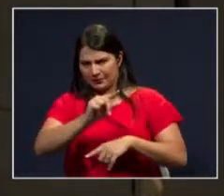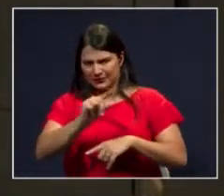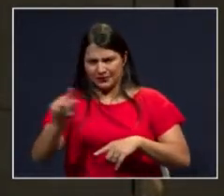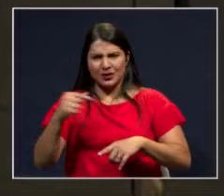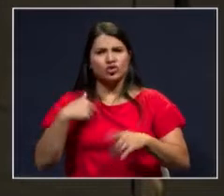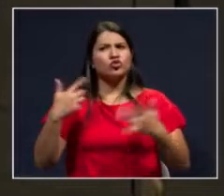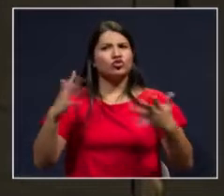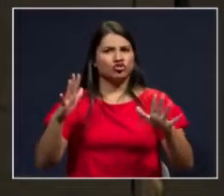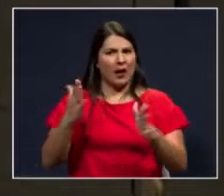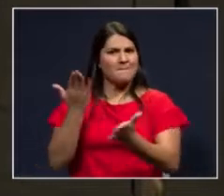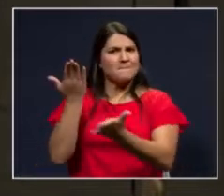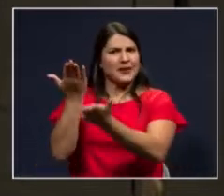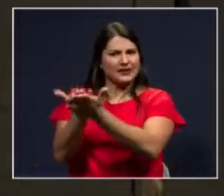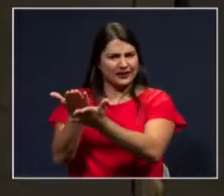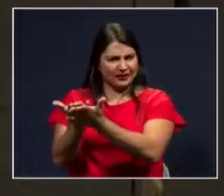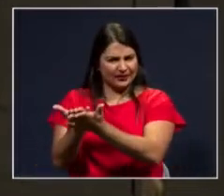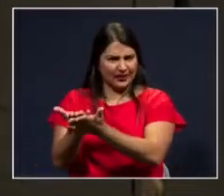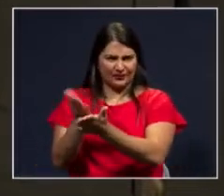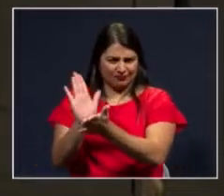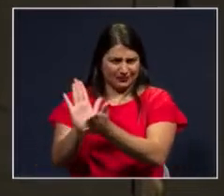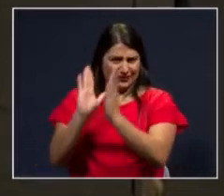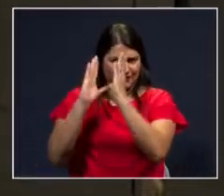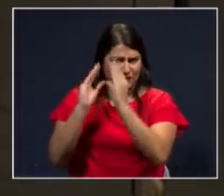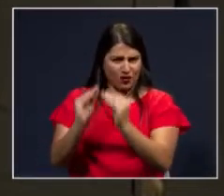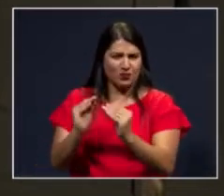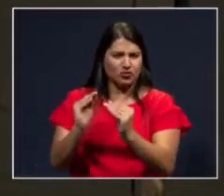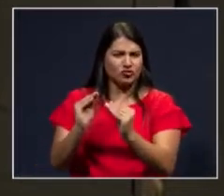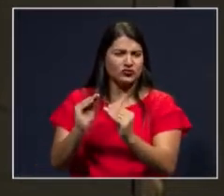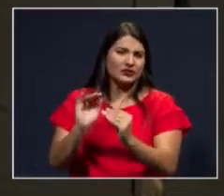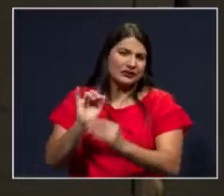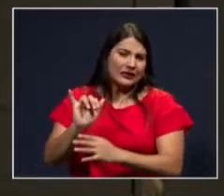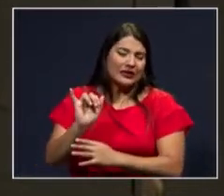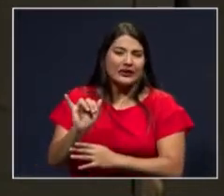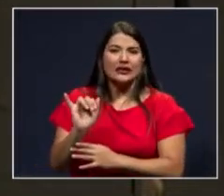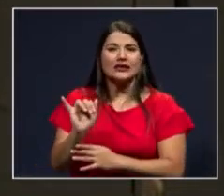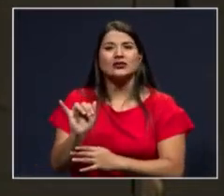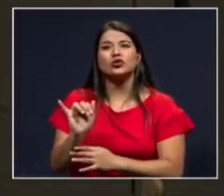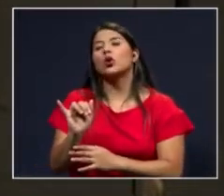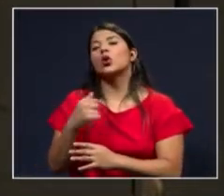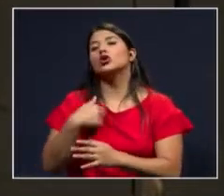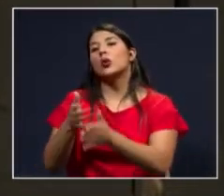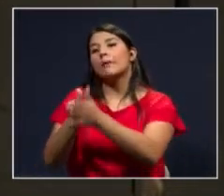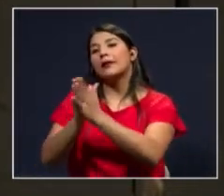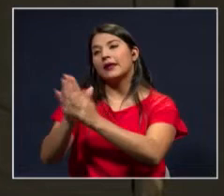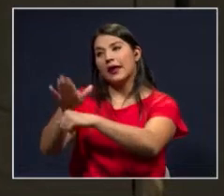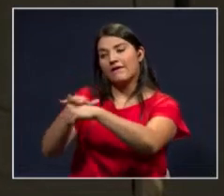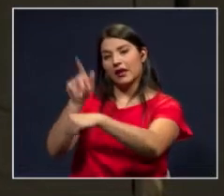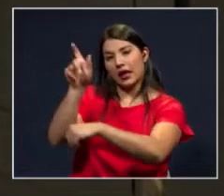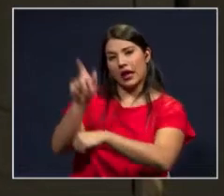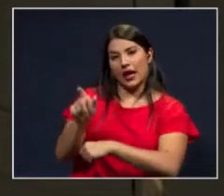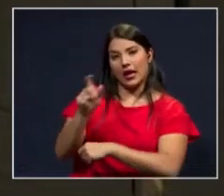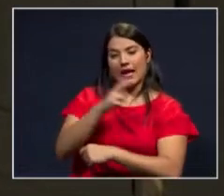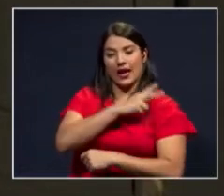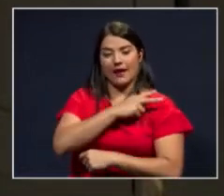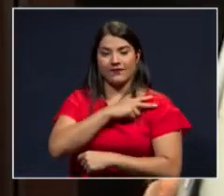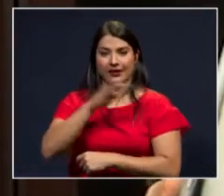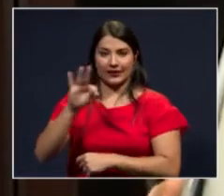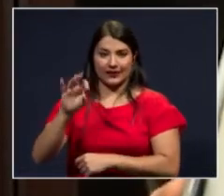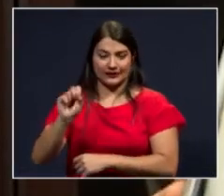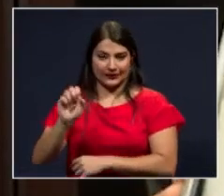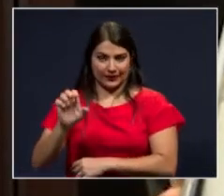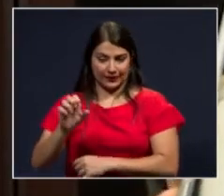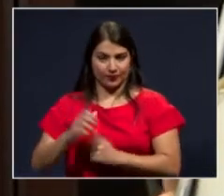de él se dio ya hace varias semanas, y un poco por ahí va la comparecencia que queremos que él haga a esa Asamblea Legislativa.